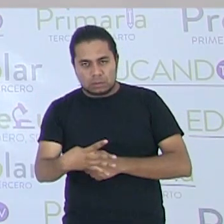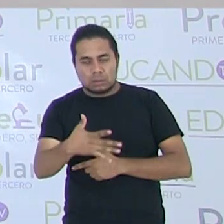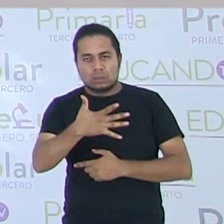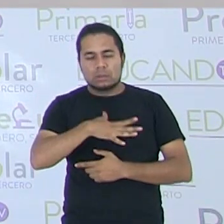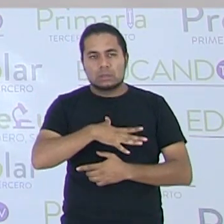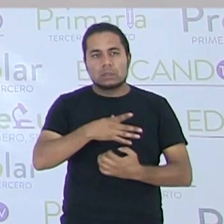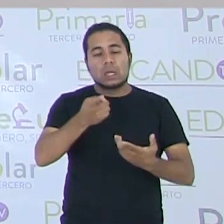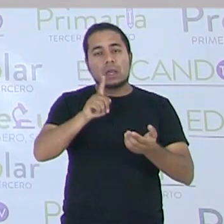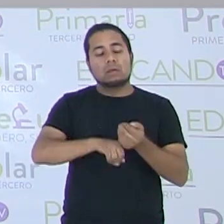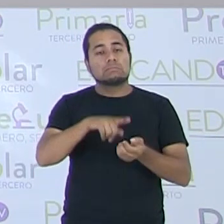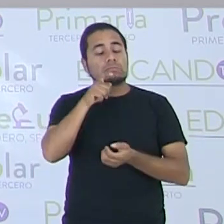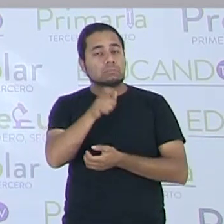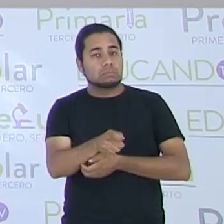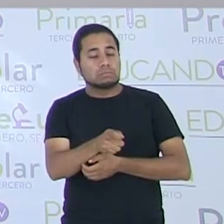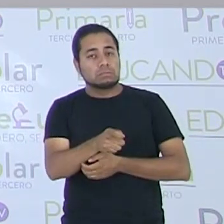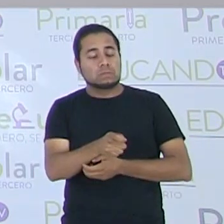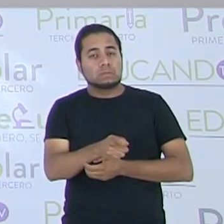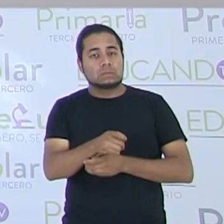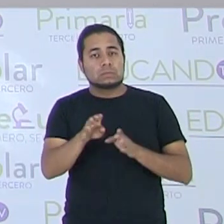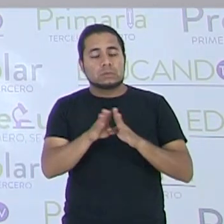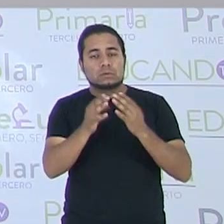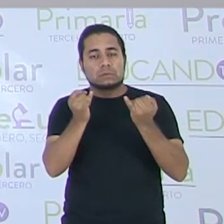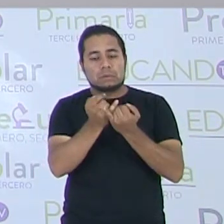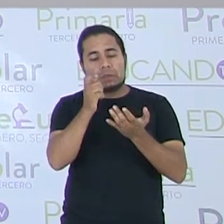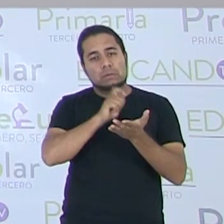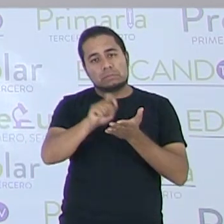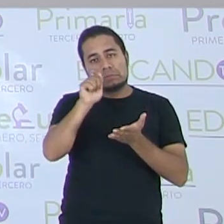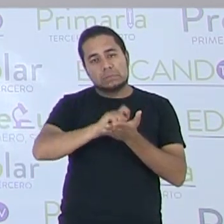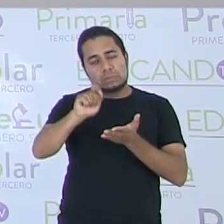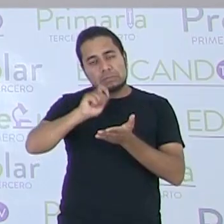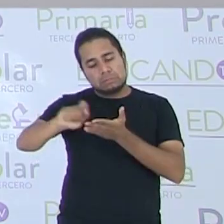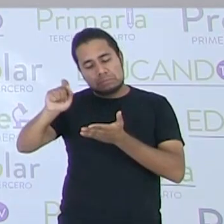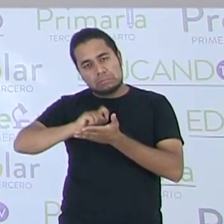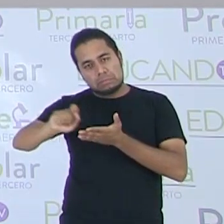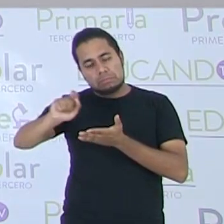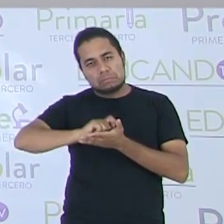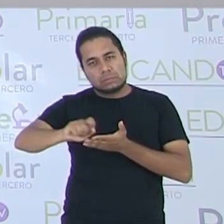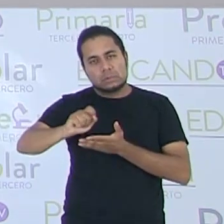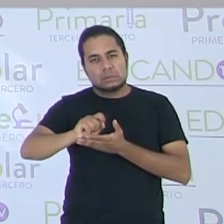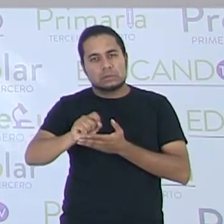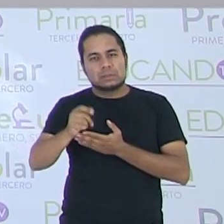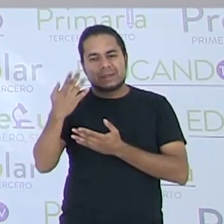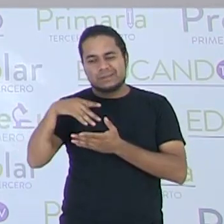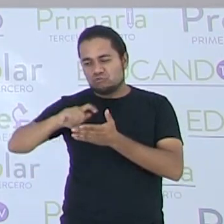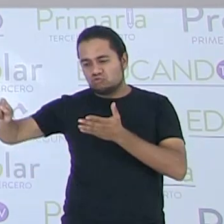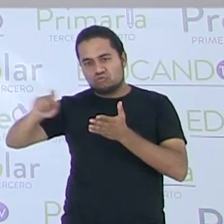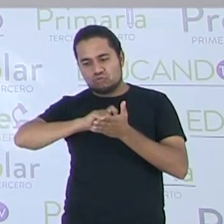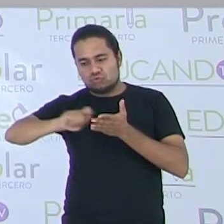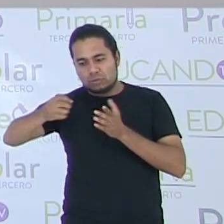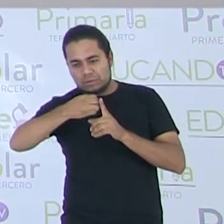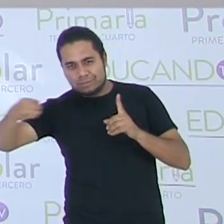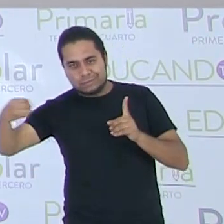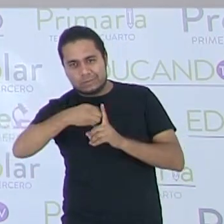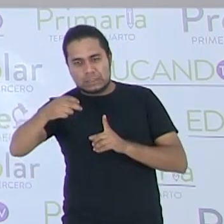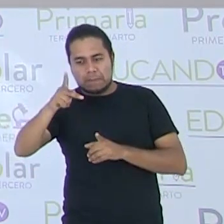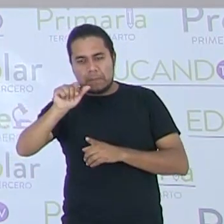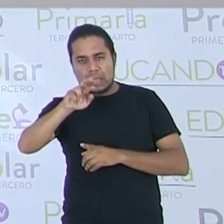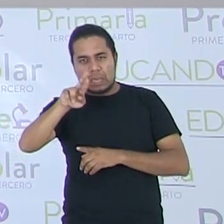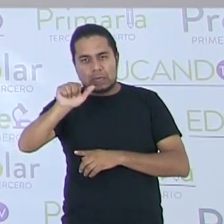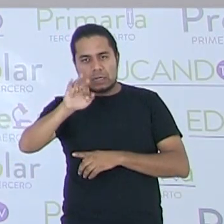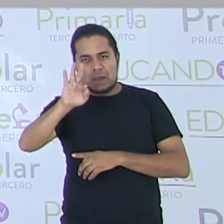como en los textos escritos en prosa se conocen como párrafos, pero les vuelvo a